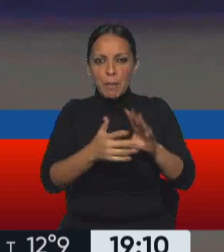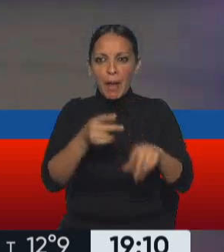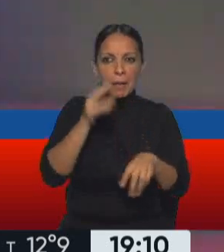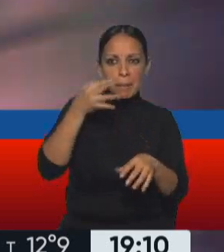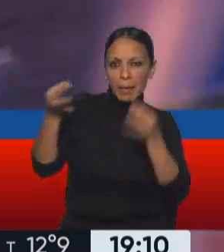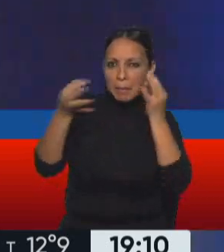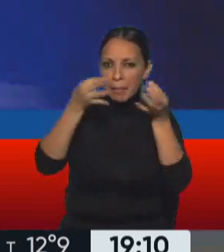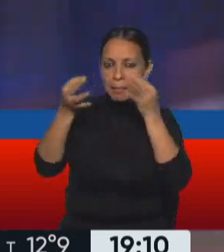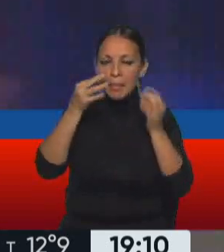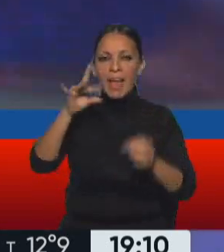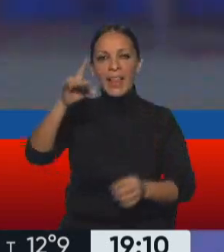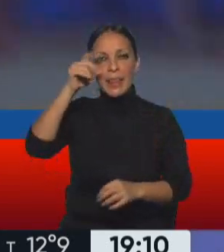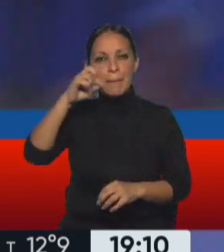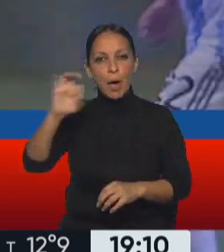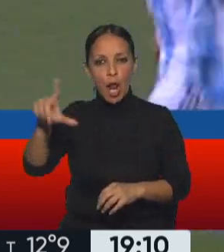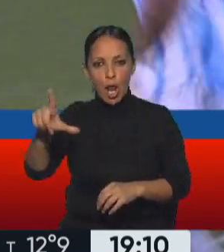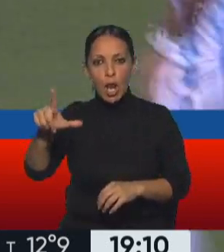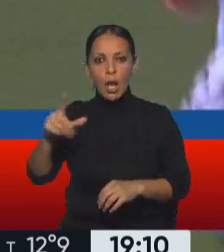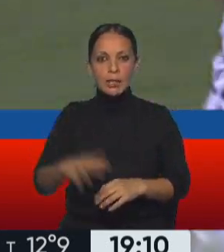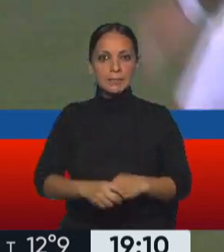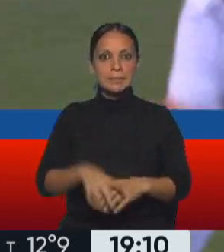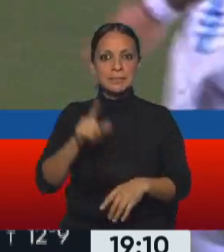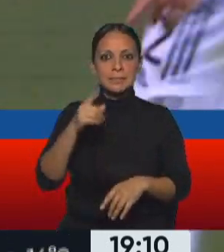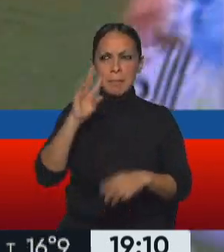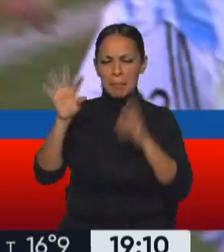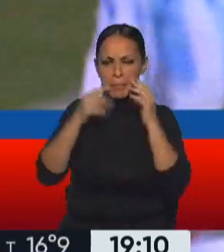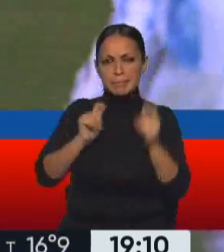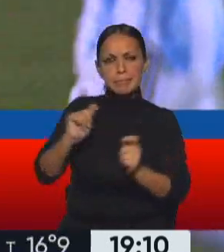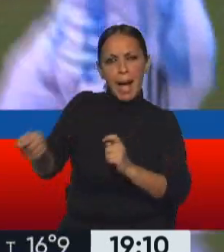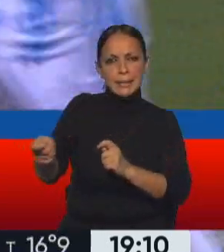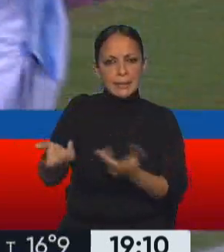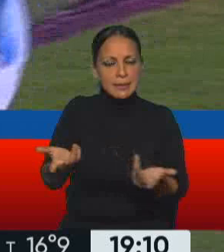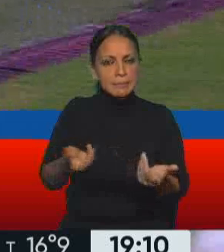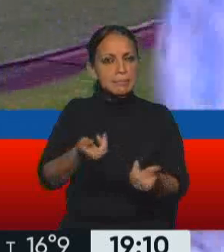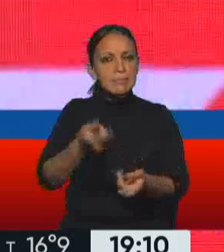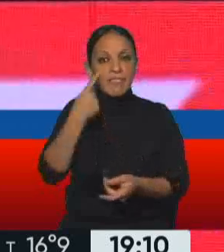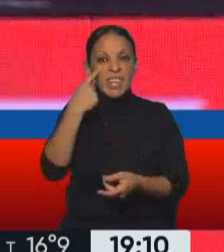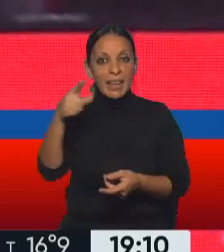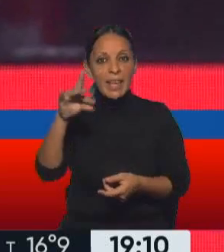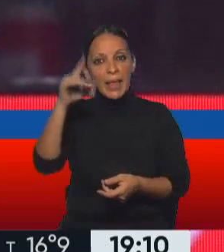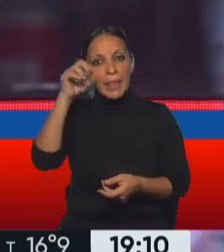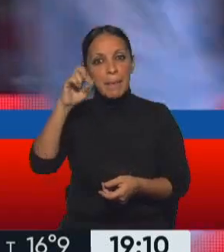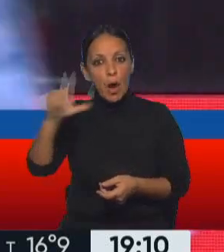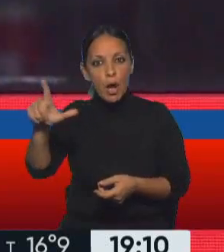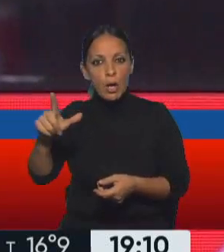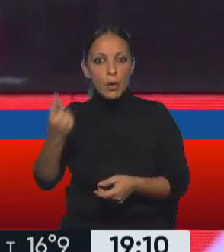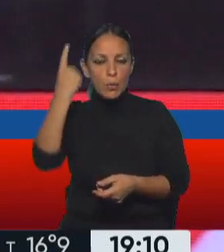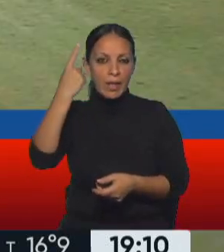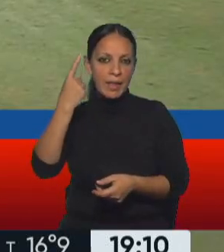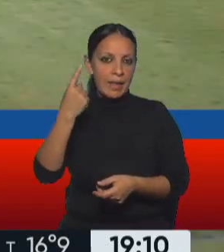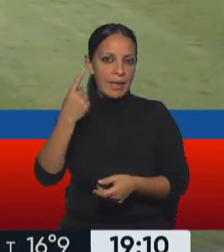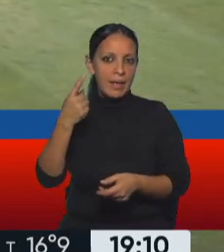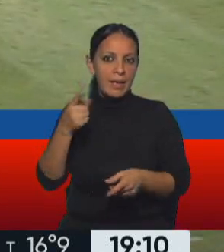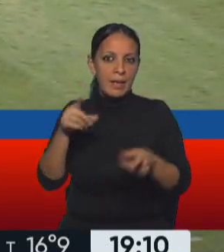primer gol con la camiseta de la selección argentina en más de dos años fíjate que de paul que termina siendo una de las banderas más allá de